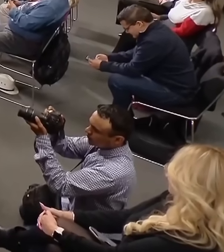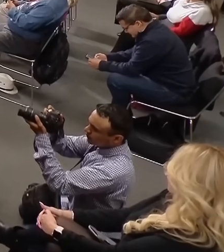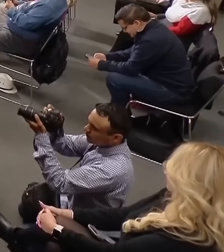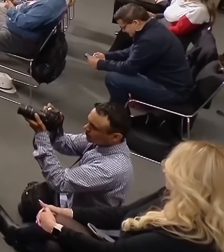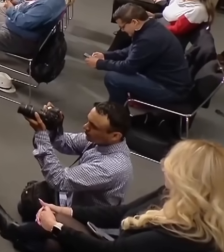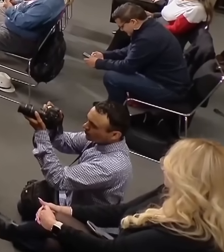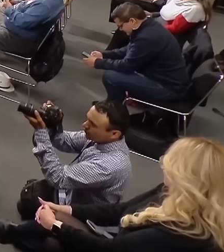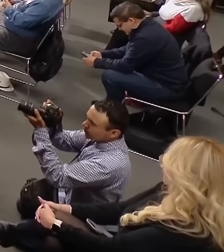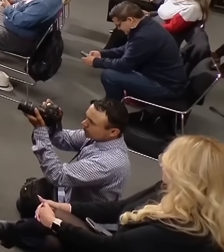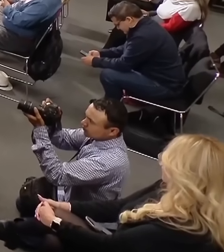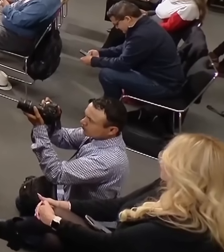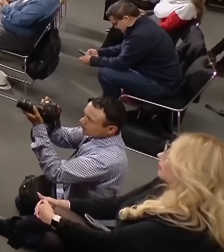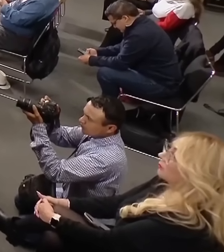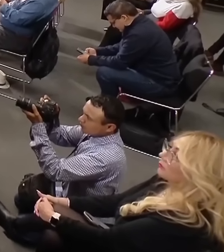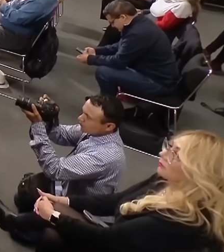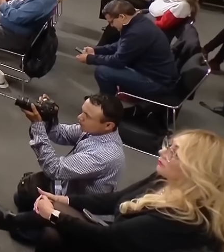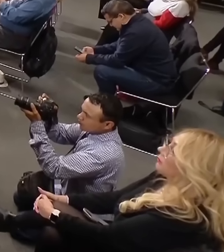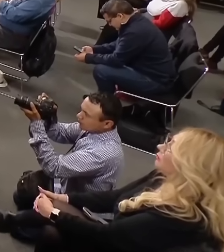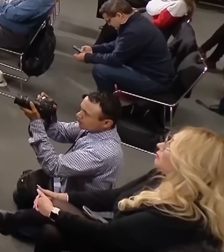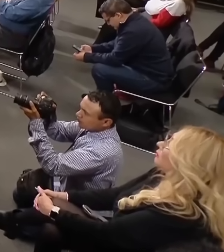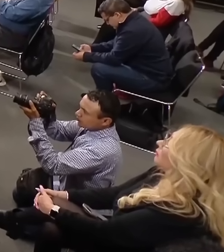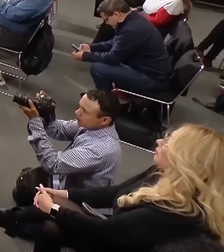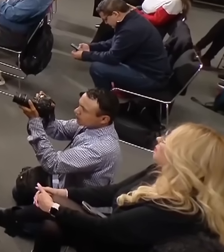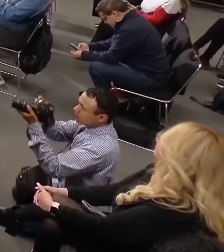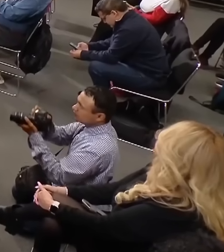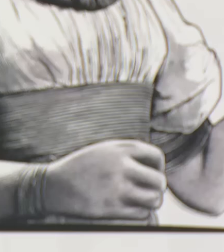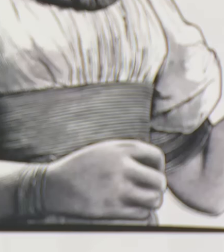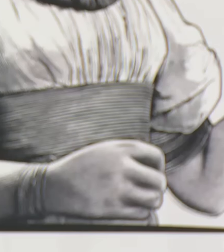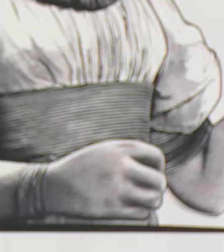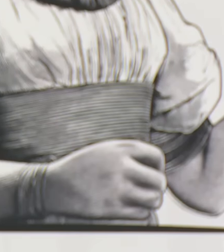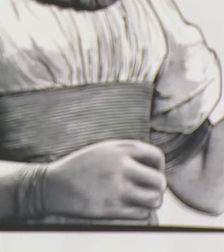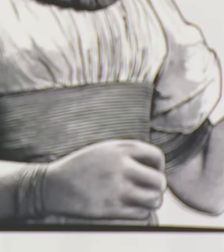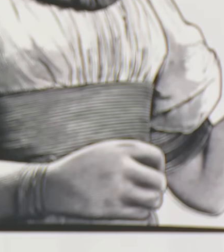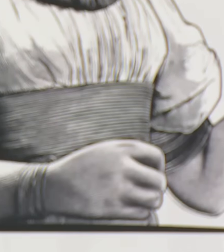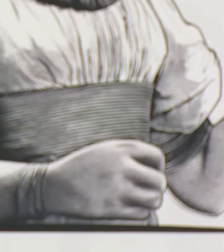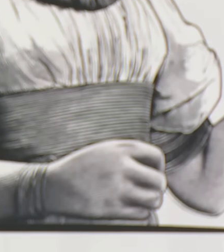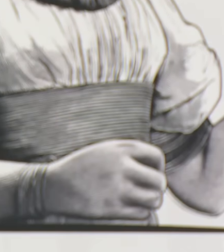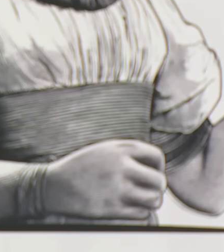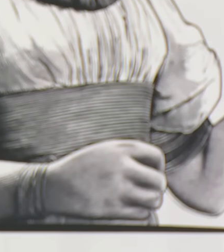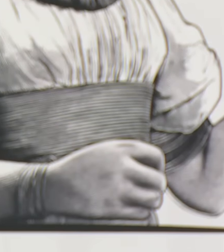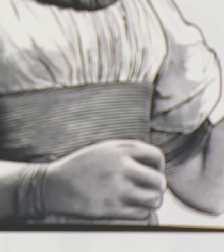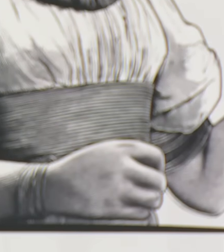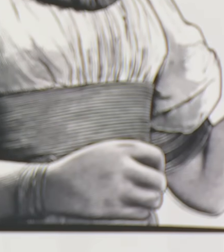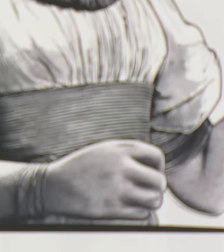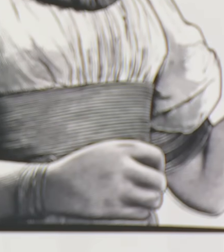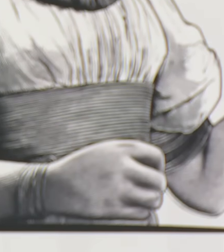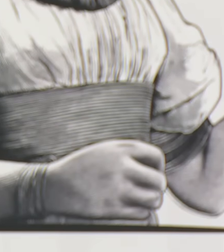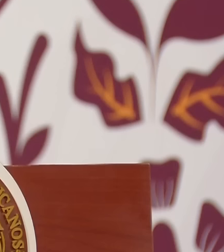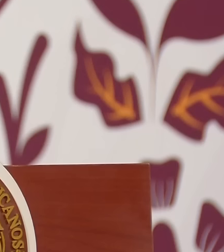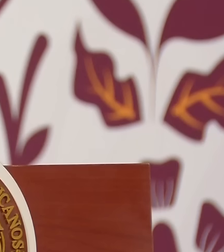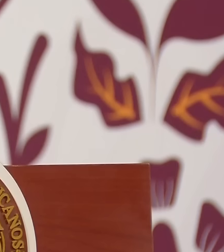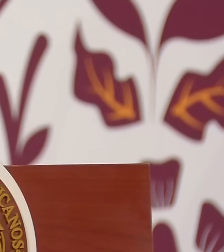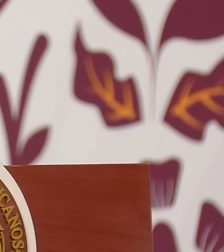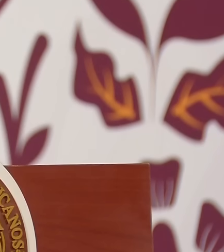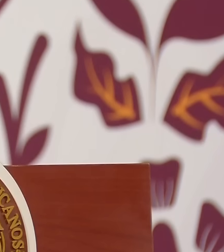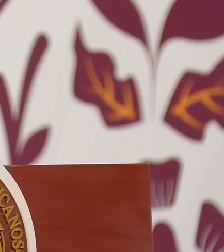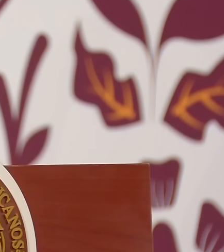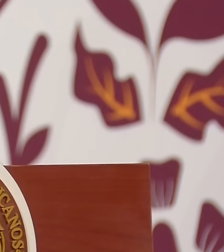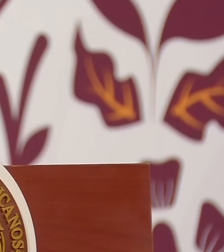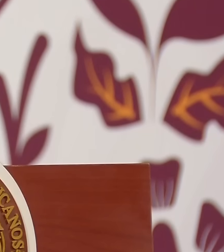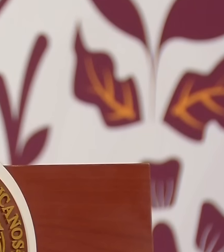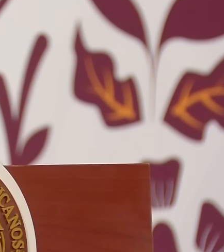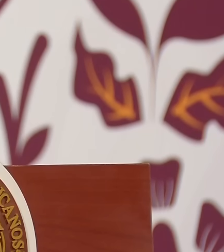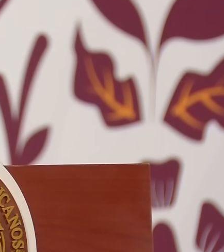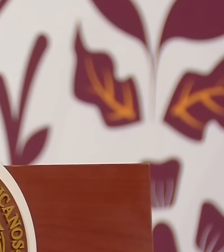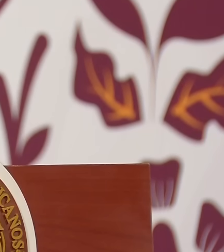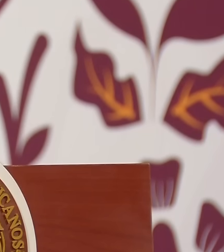reciente en políticas públicas del deporte, Presidenta. Sí, ya si quieren viene Rommel Pacheco para informar todo lo que se está haciendo en